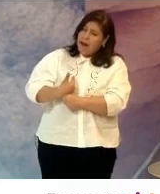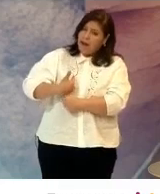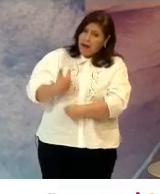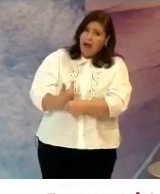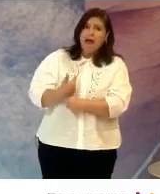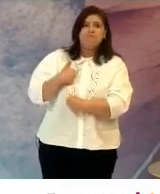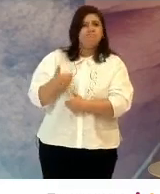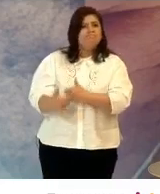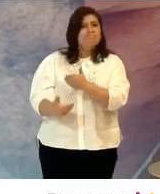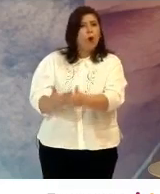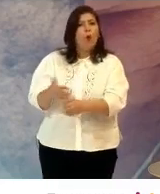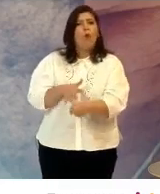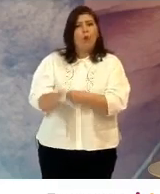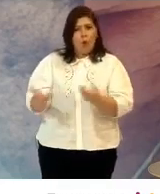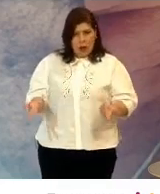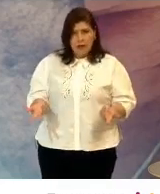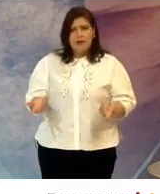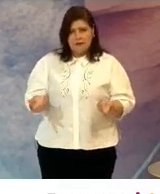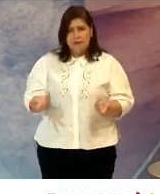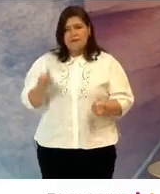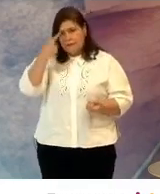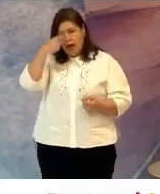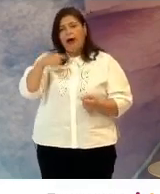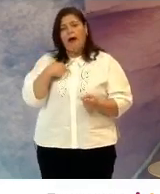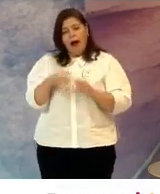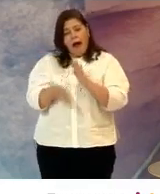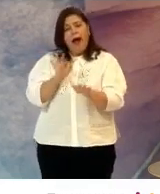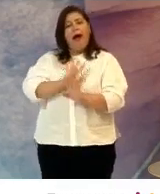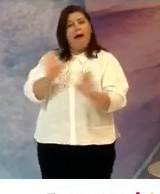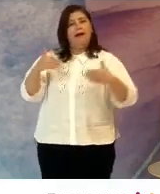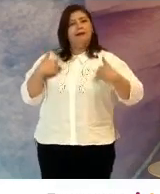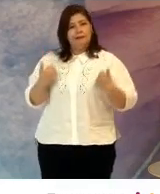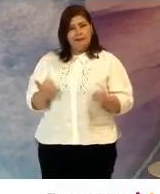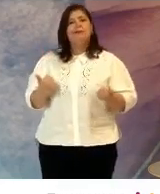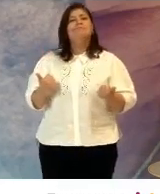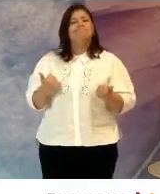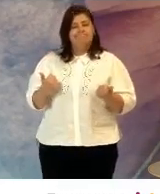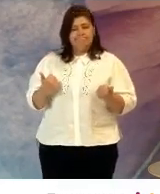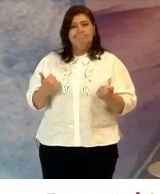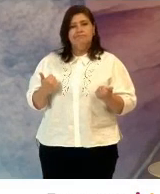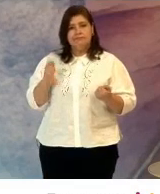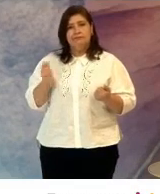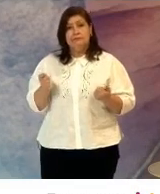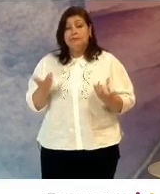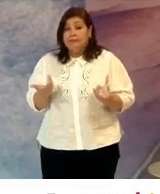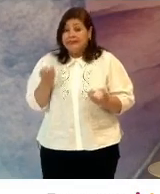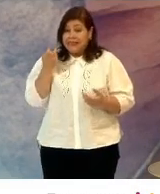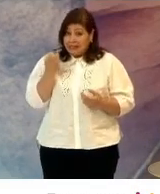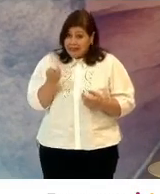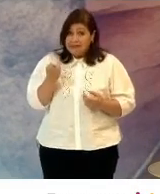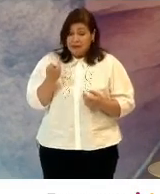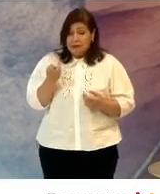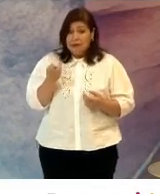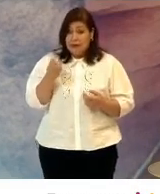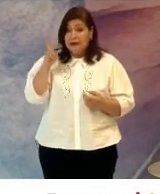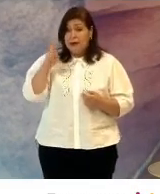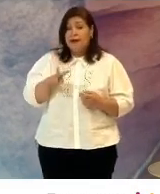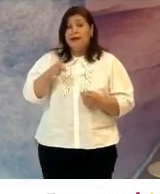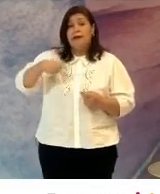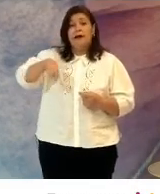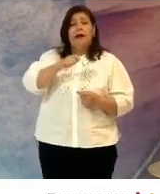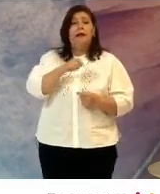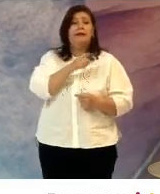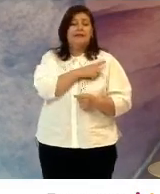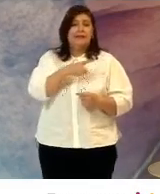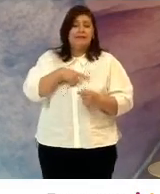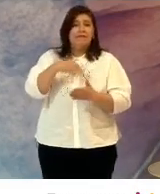proceso para entender las cosas. Y esto es lo que en general nos